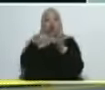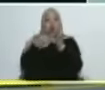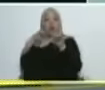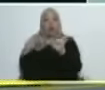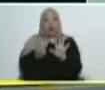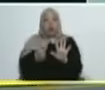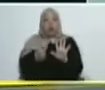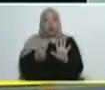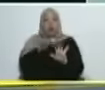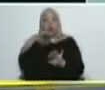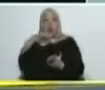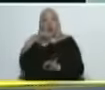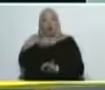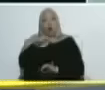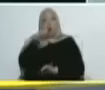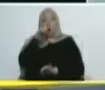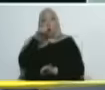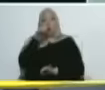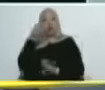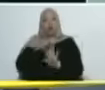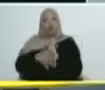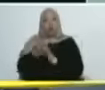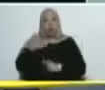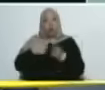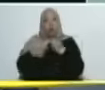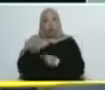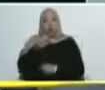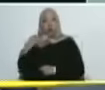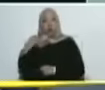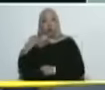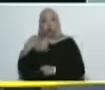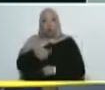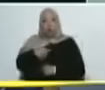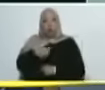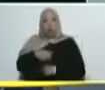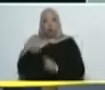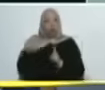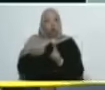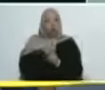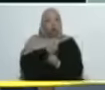de los fascistas, neonazis, de la extrema derecha violentista.